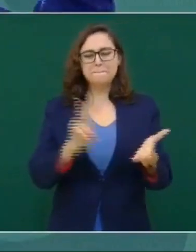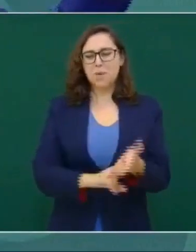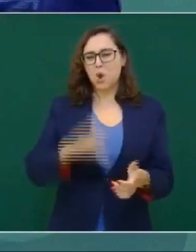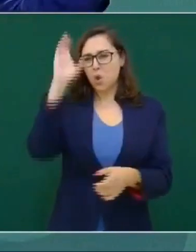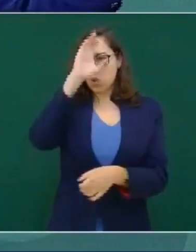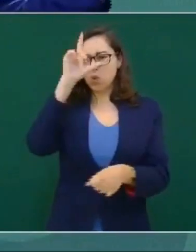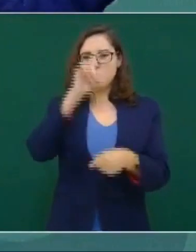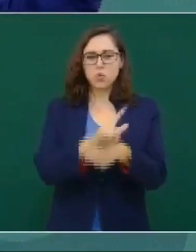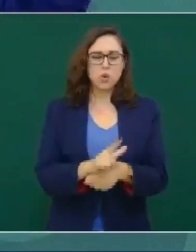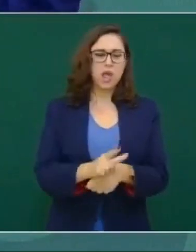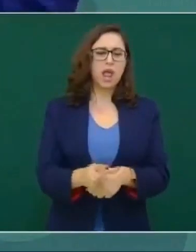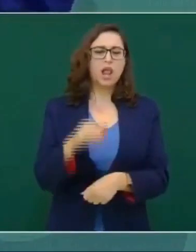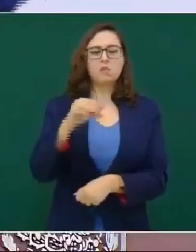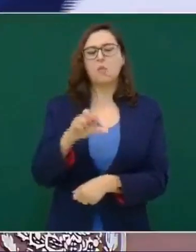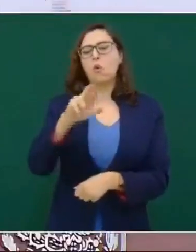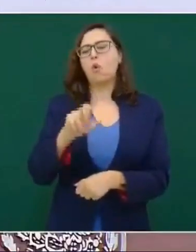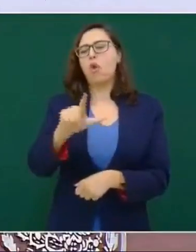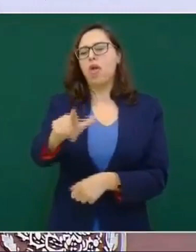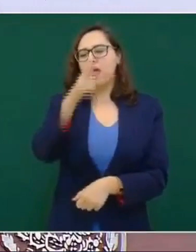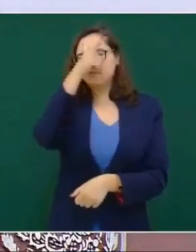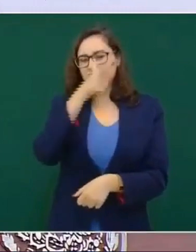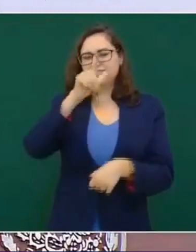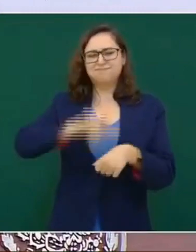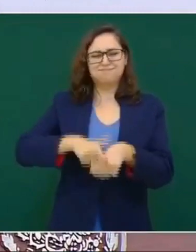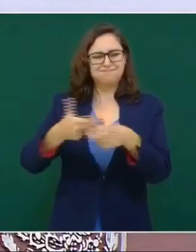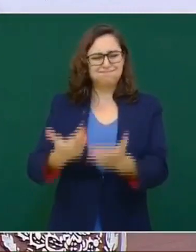culturales, morales, espirituales.